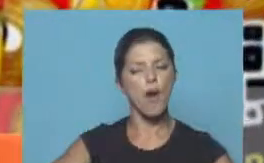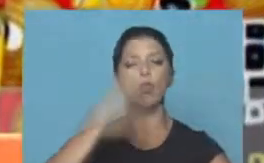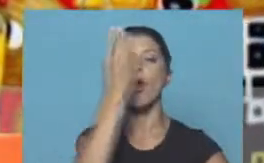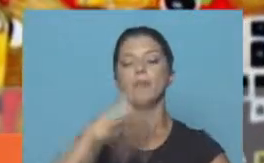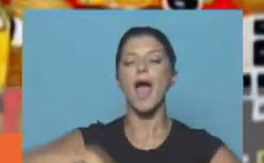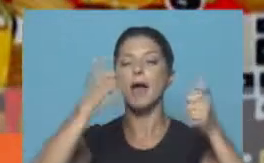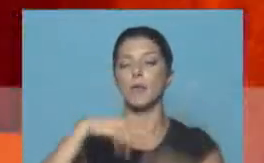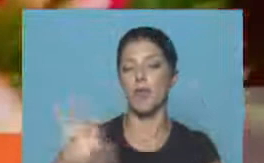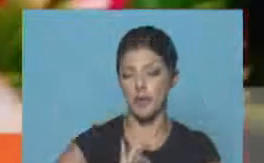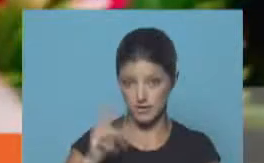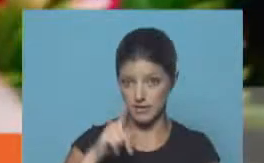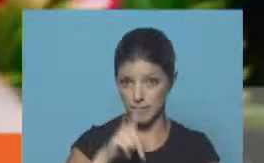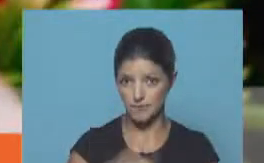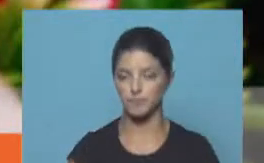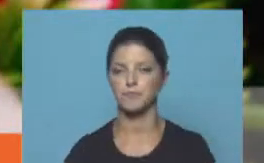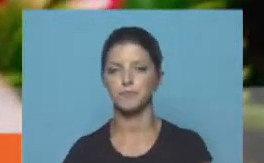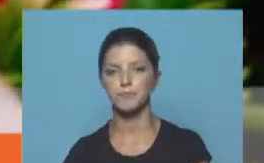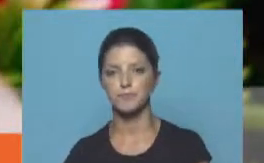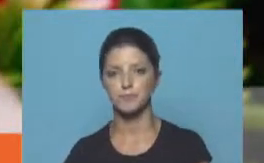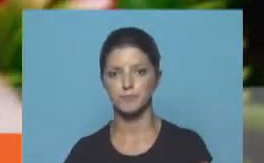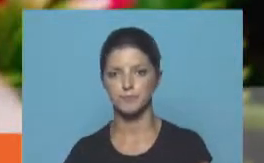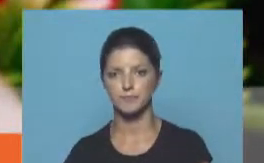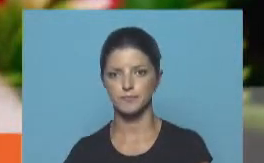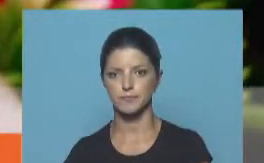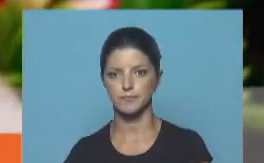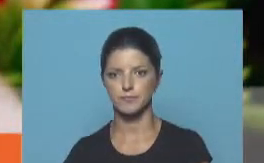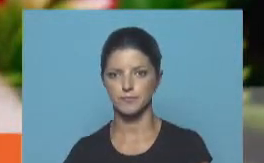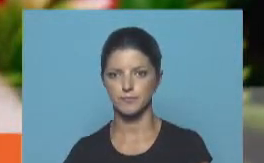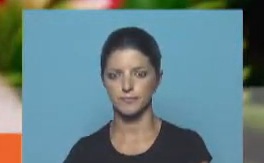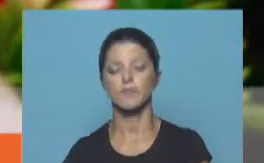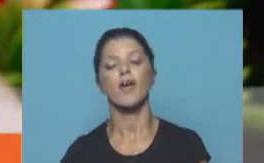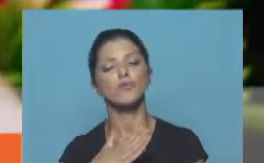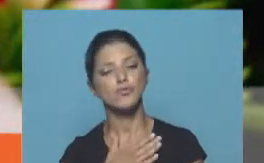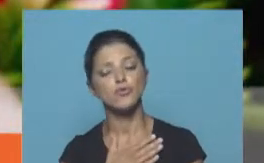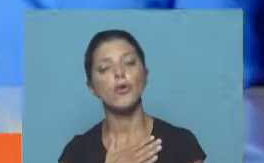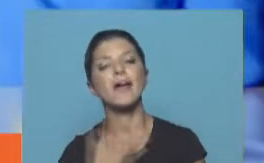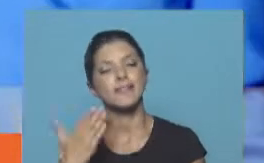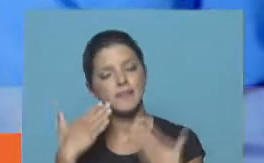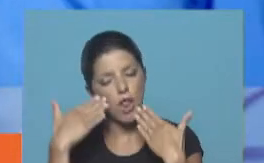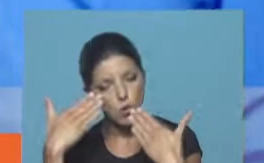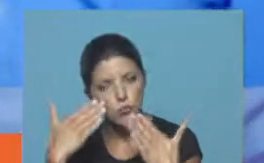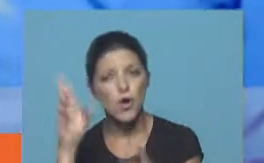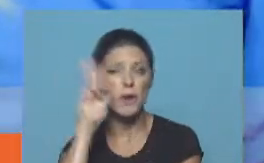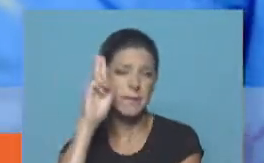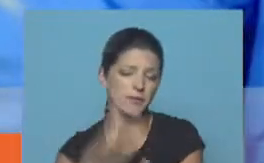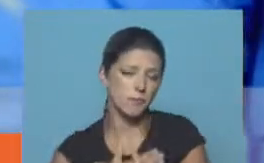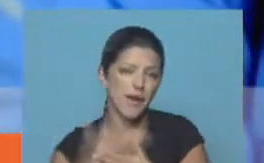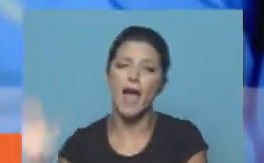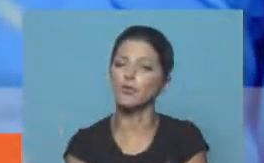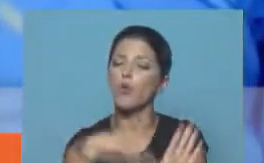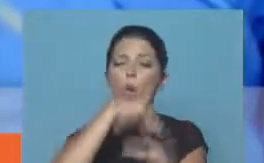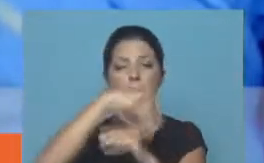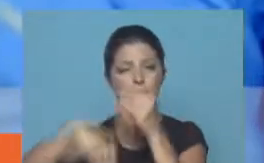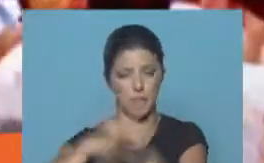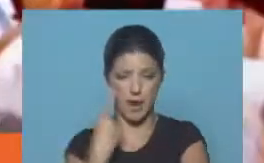Klimt. Queremos saludar con cariño y respeto a todas las familias